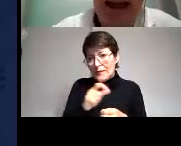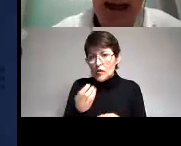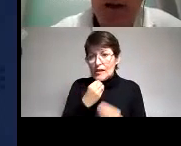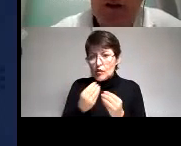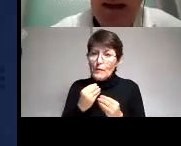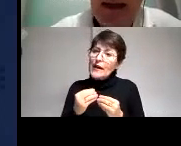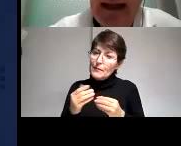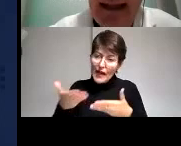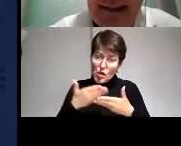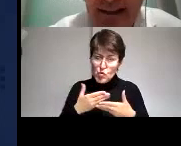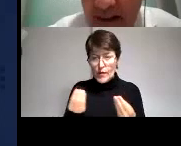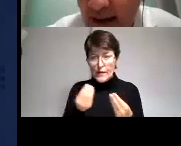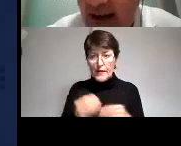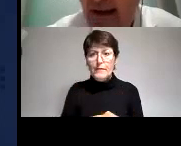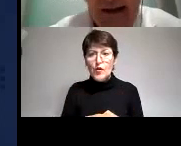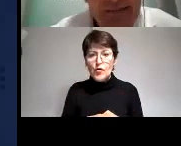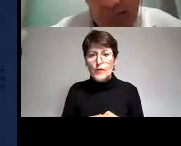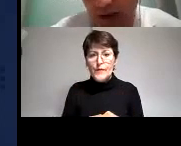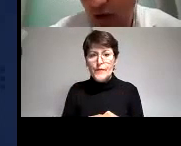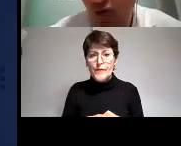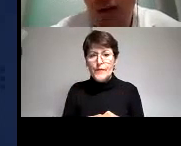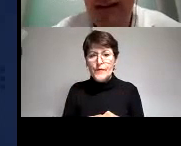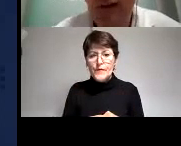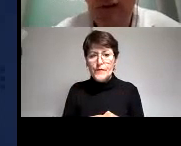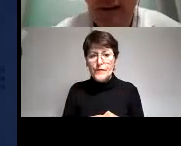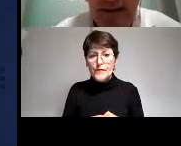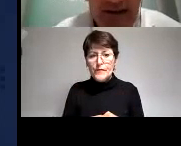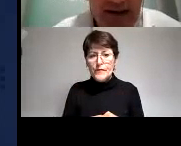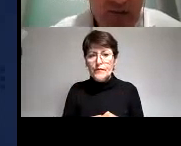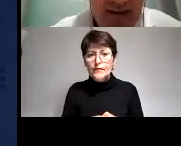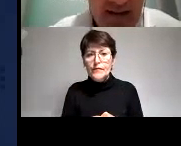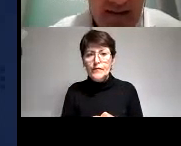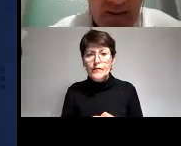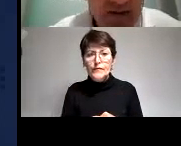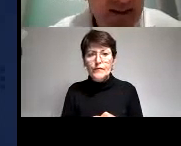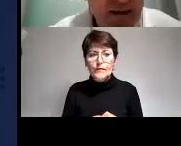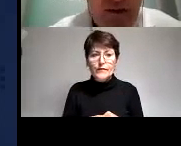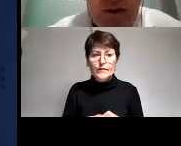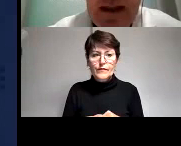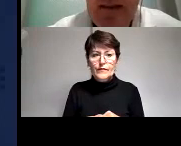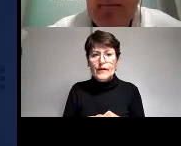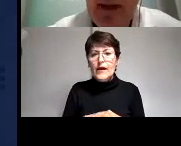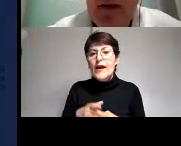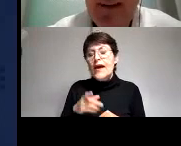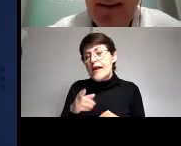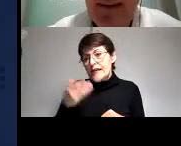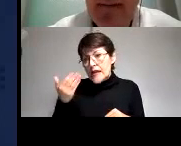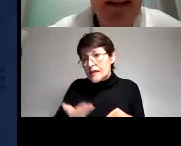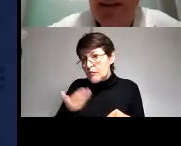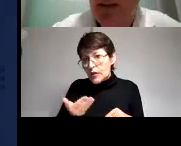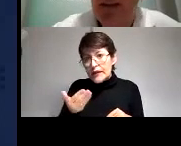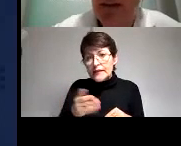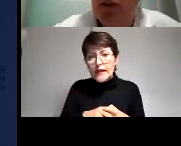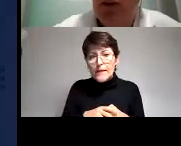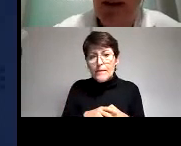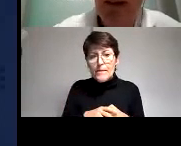suplementos diarios. Es esencial, yo creo que es una idea que subyace en cada una de las presentaciones, ¿no? Pero es esencial,